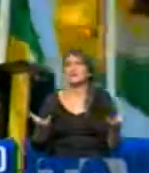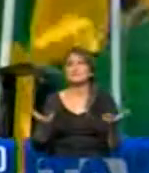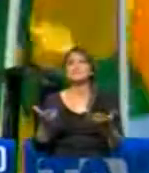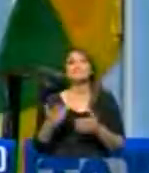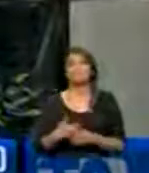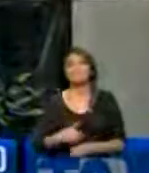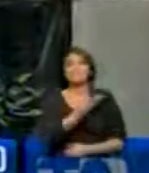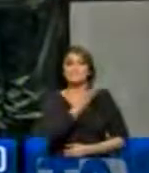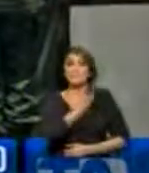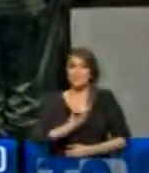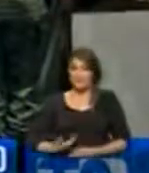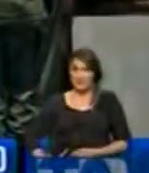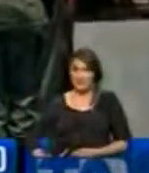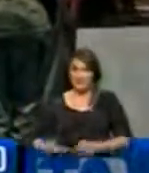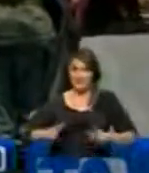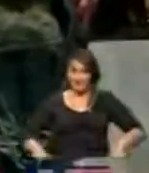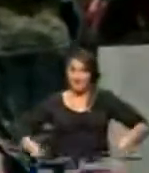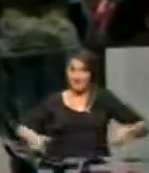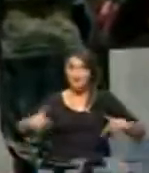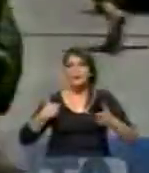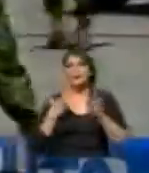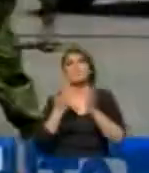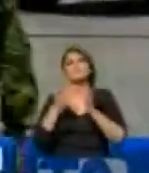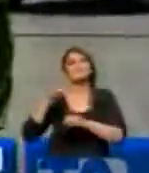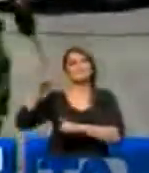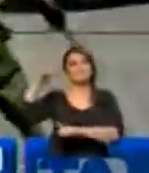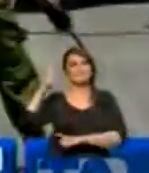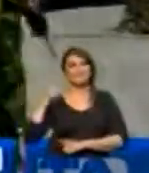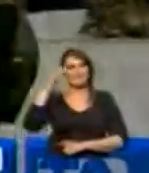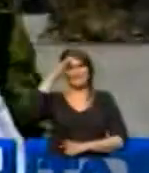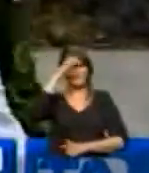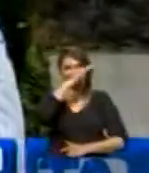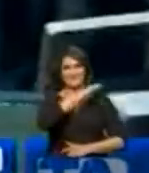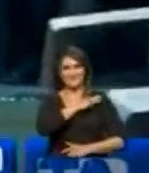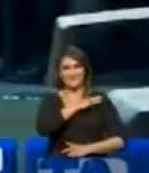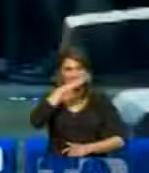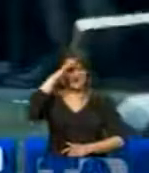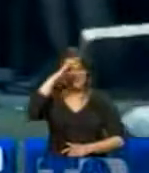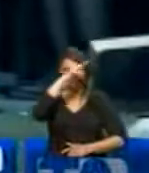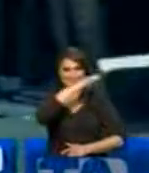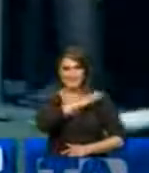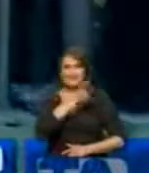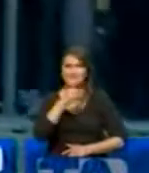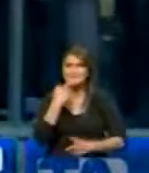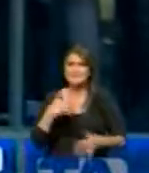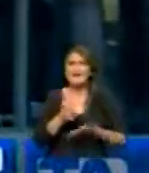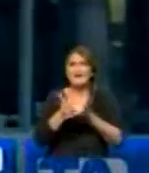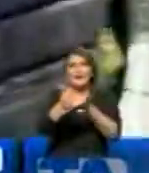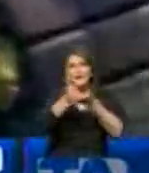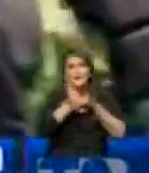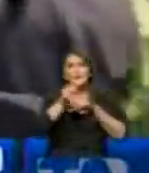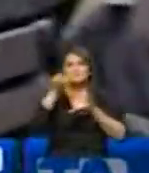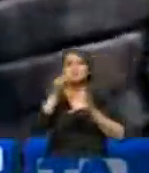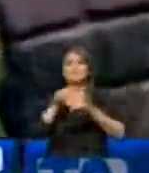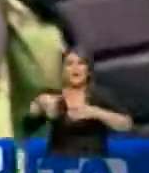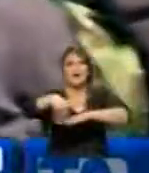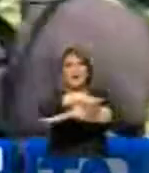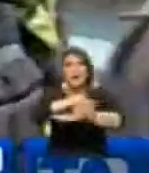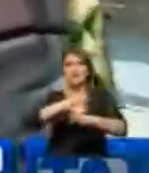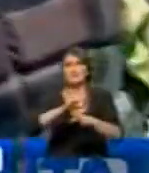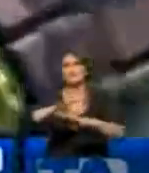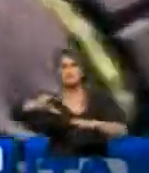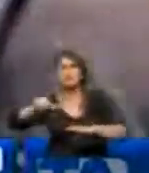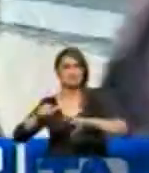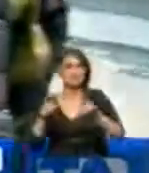Moreno agradeció la ayuda que recibe de las Fuerzas Armadas para disminuir la delincuencia y anunció el inicio de un reforzado operativo de